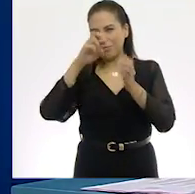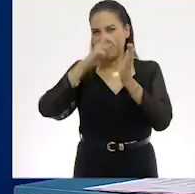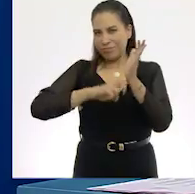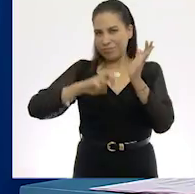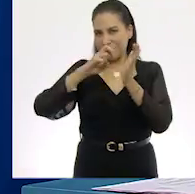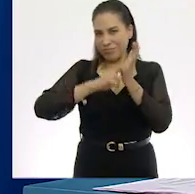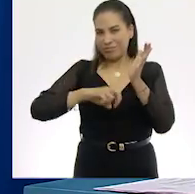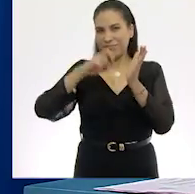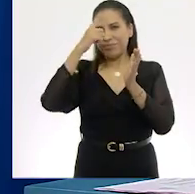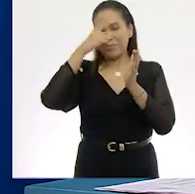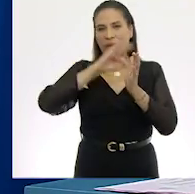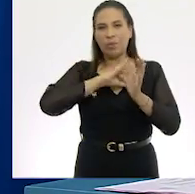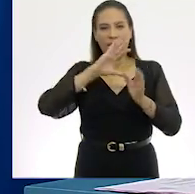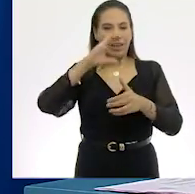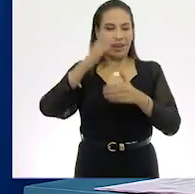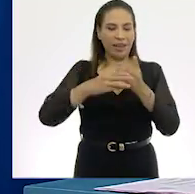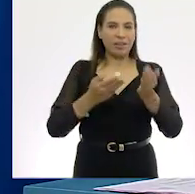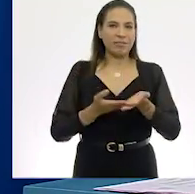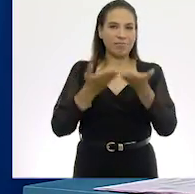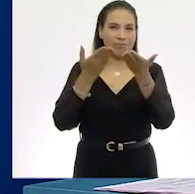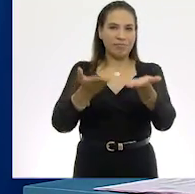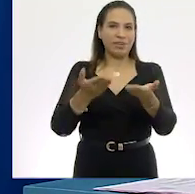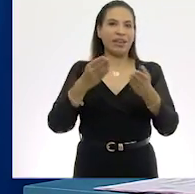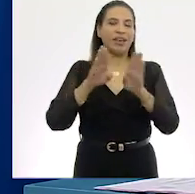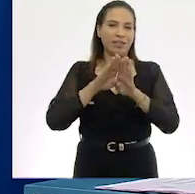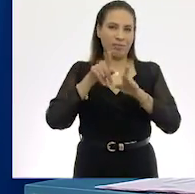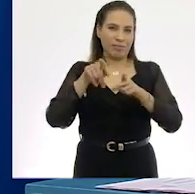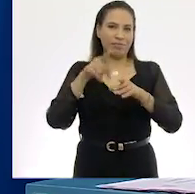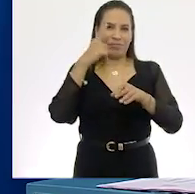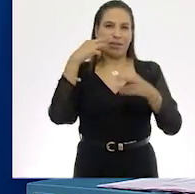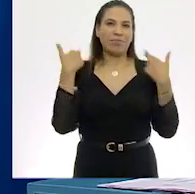queda terminado para entregar el ejercicio a tu maestro.